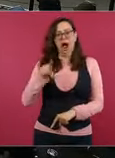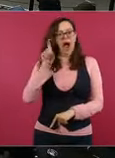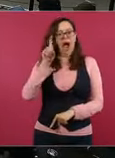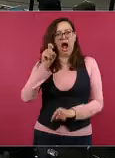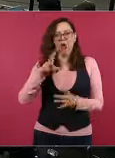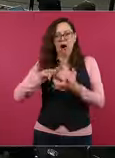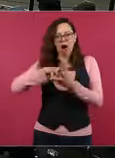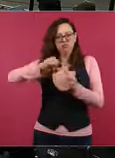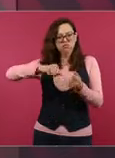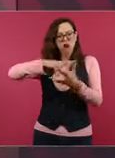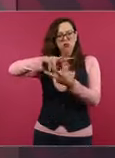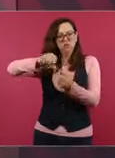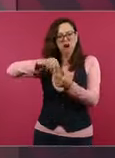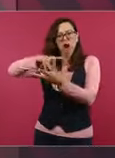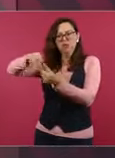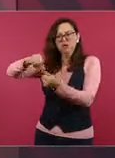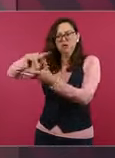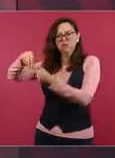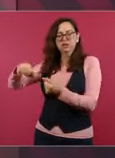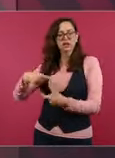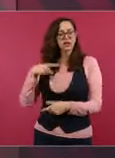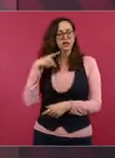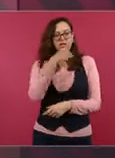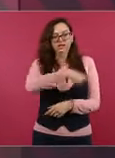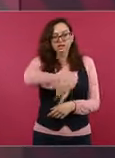empeñados en rellenar